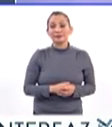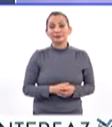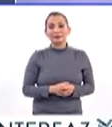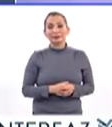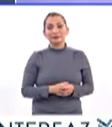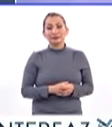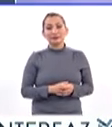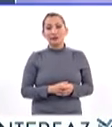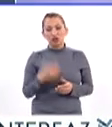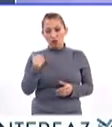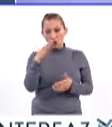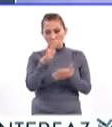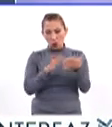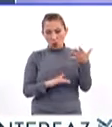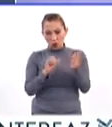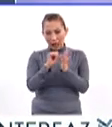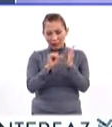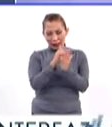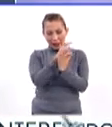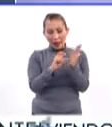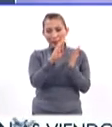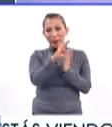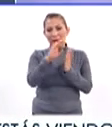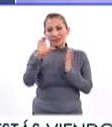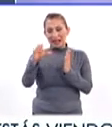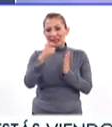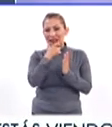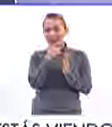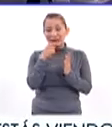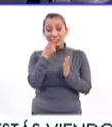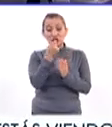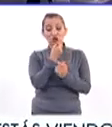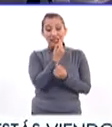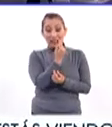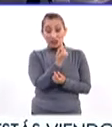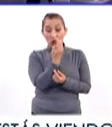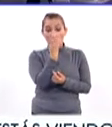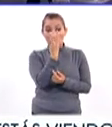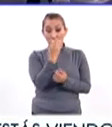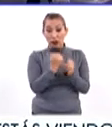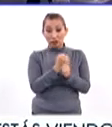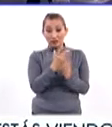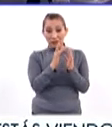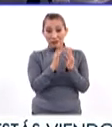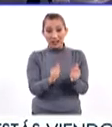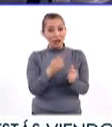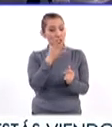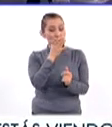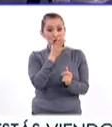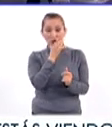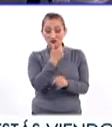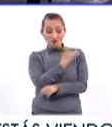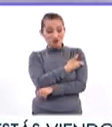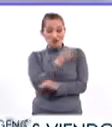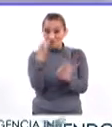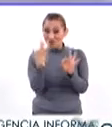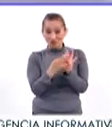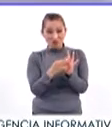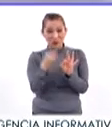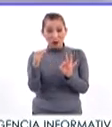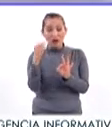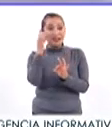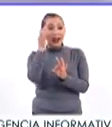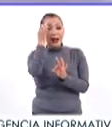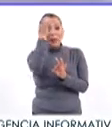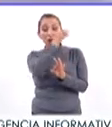personas. Claro. Estaba leyendo justamente un artículo de la BBC de Londres donde decía que un niño de 4 años francés que no fue vacunado de forma oportuna con